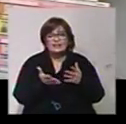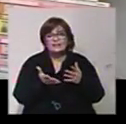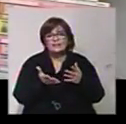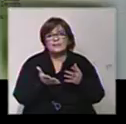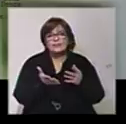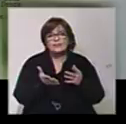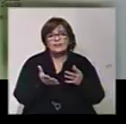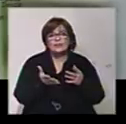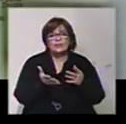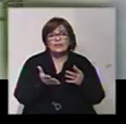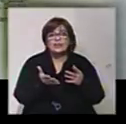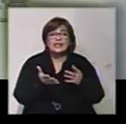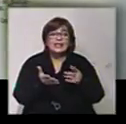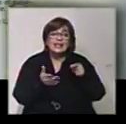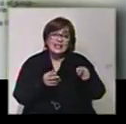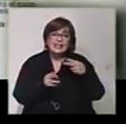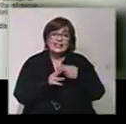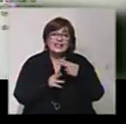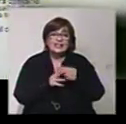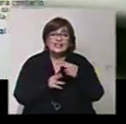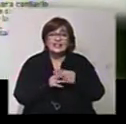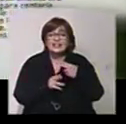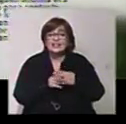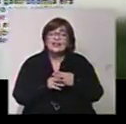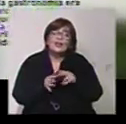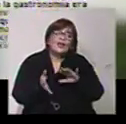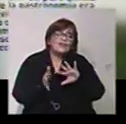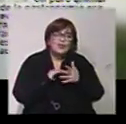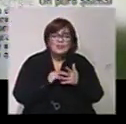Y esa entrevista se llamó Like a Rolling Stone.